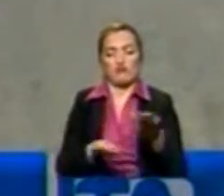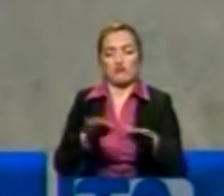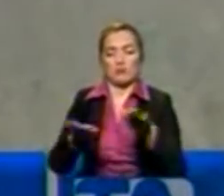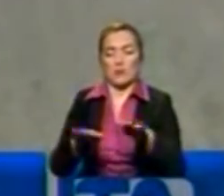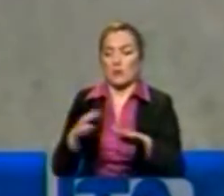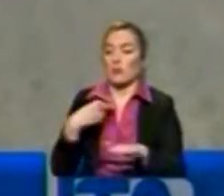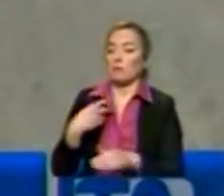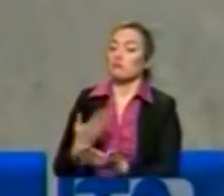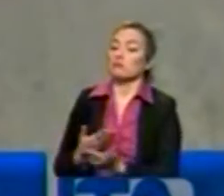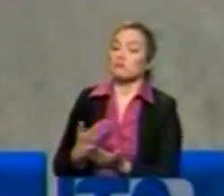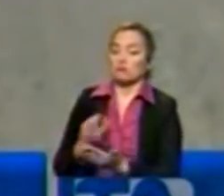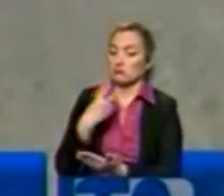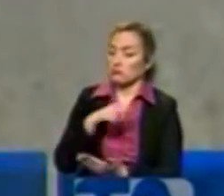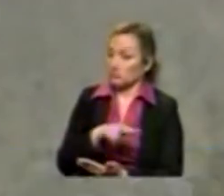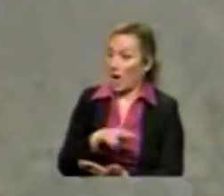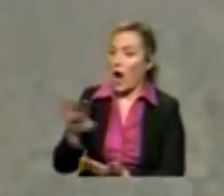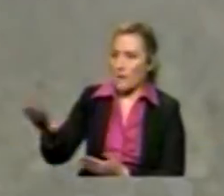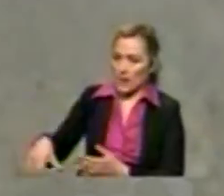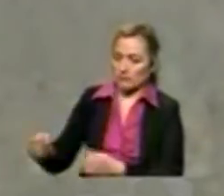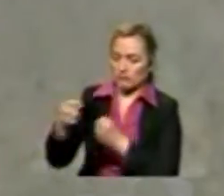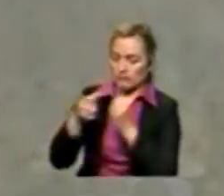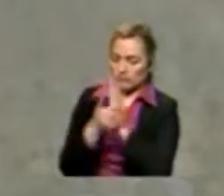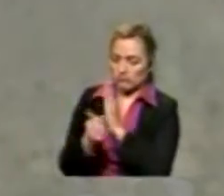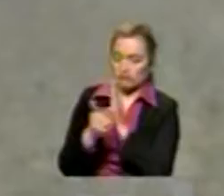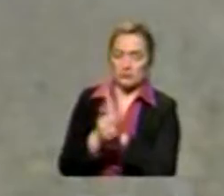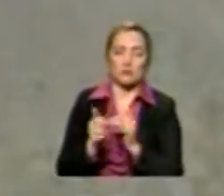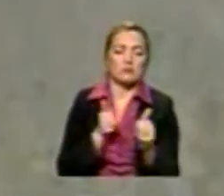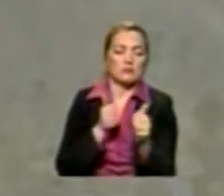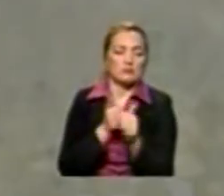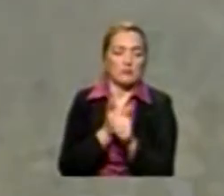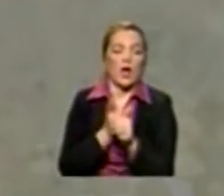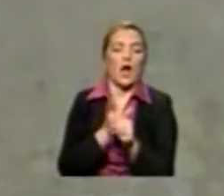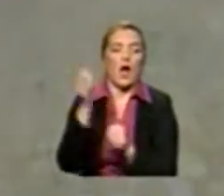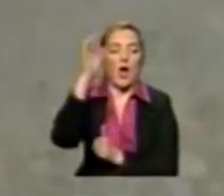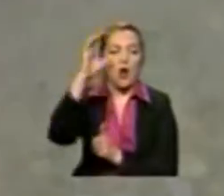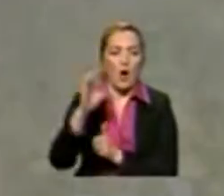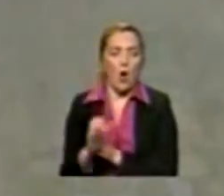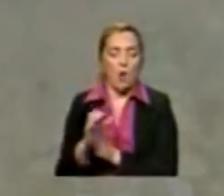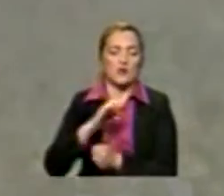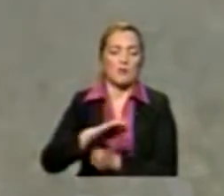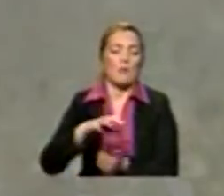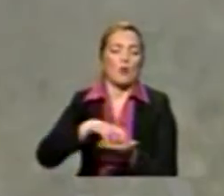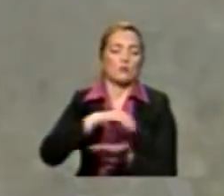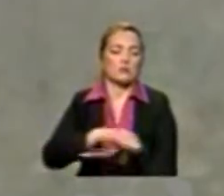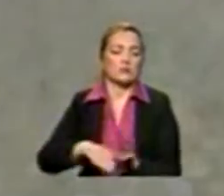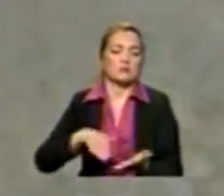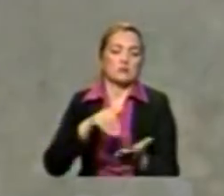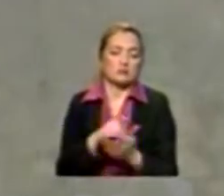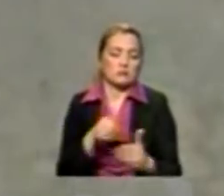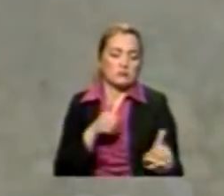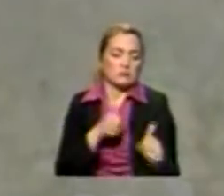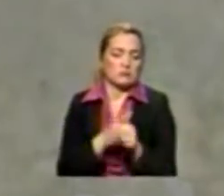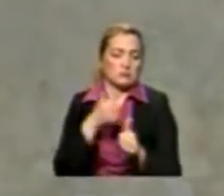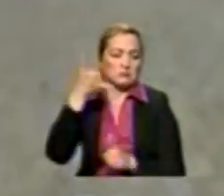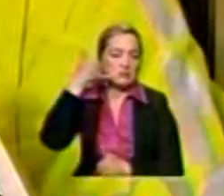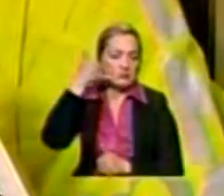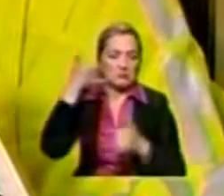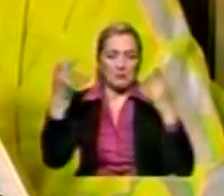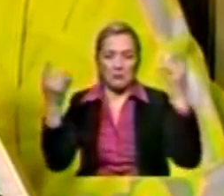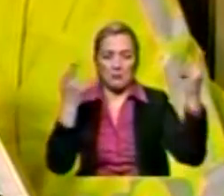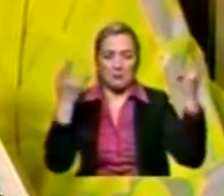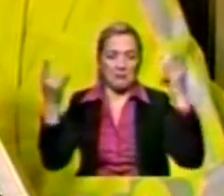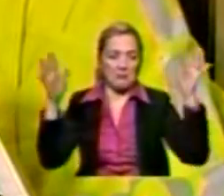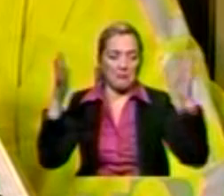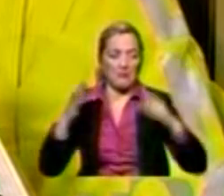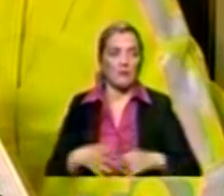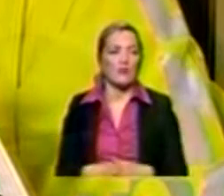la provincia de Manabí, pues justamente está cerca del perfil costanero, y además en estos sectores hay poco nada cobertura telefónica. Esperamos